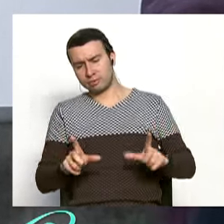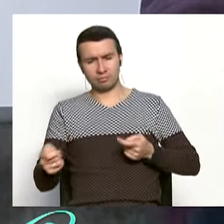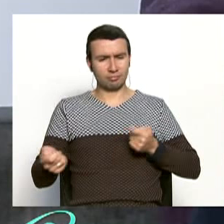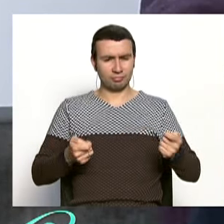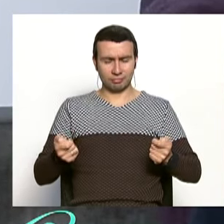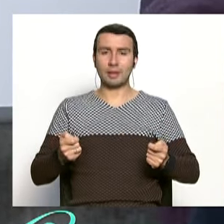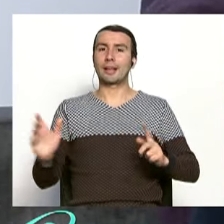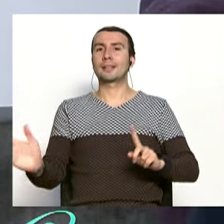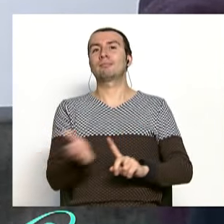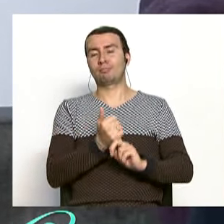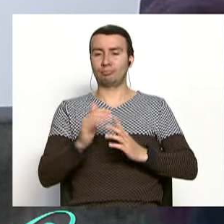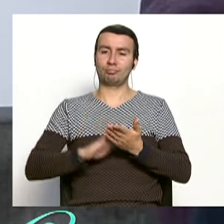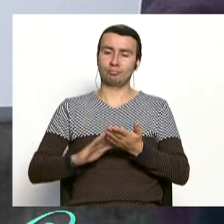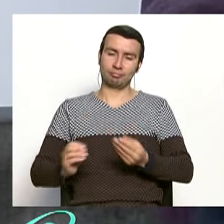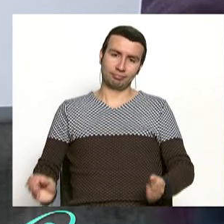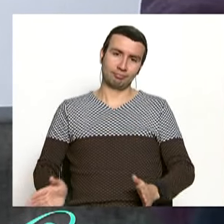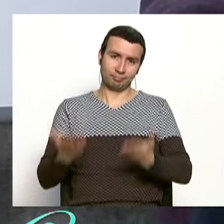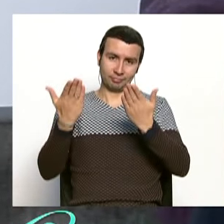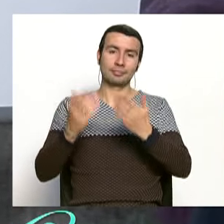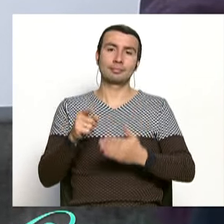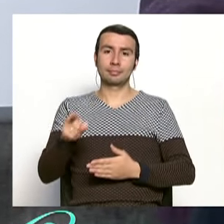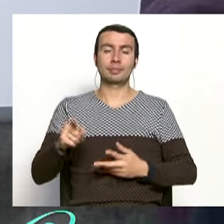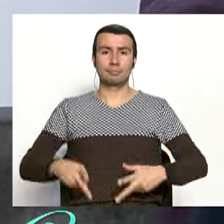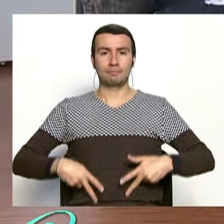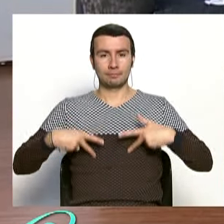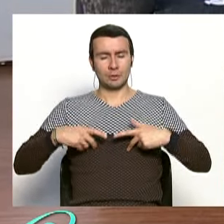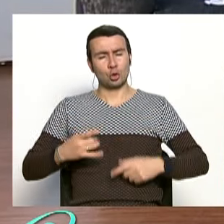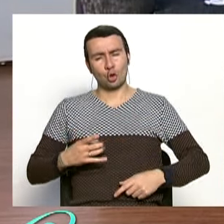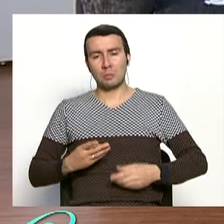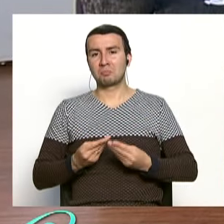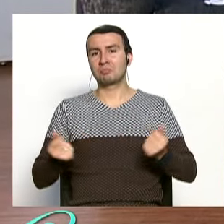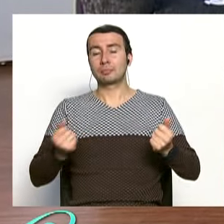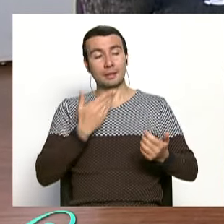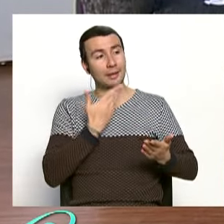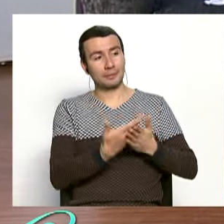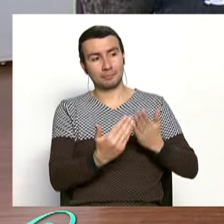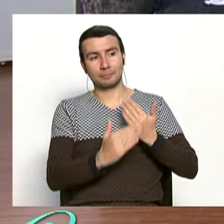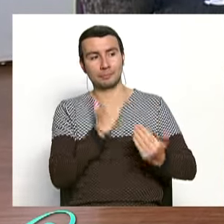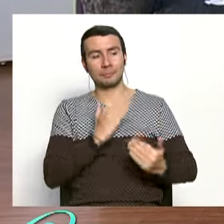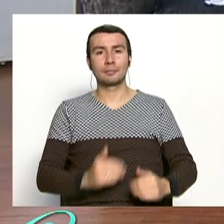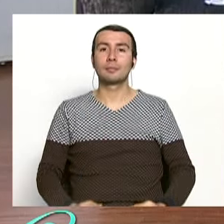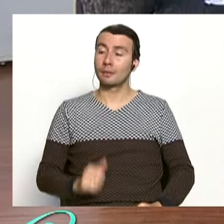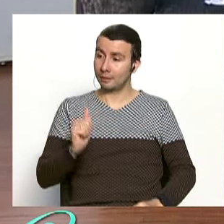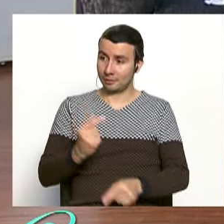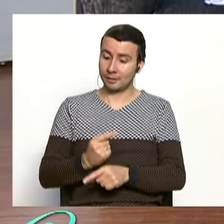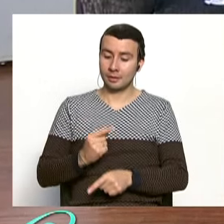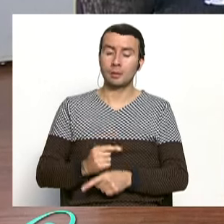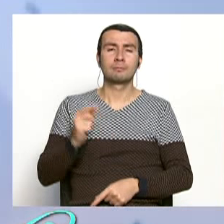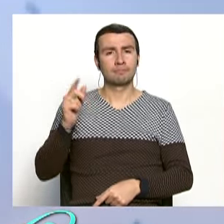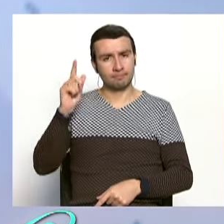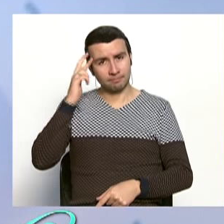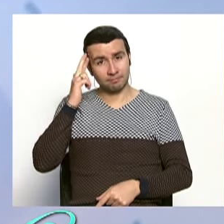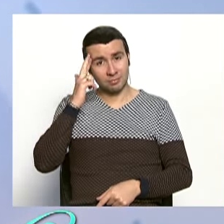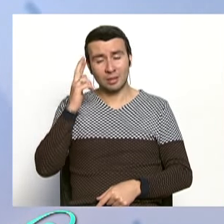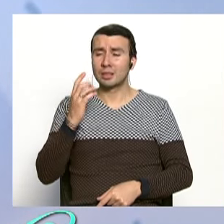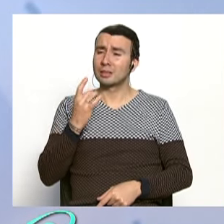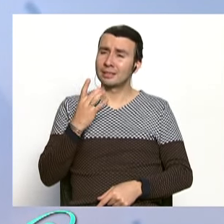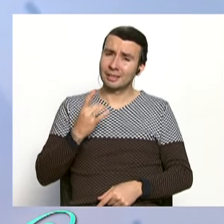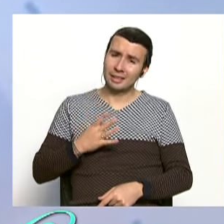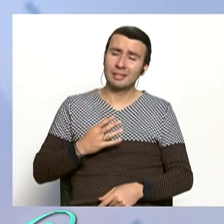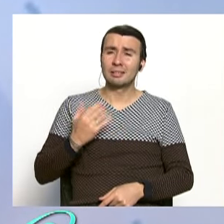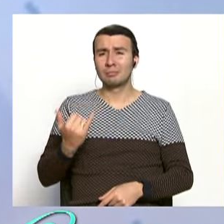finalmente tener un tratamiento adecuado para su su dolencia Muchas gracias por la invitación Así es realmente es muy triste que un paciente lo sigan